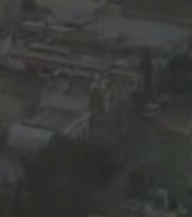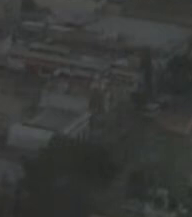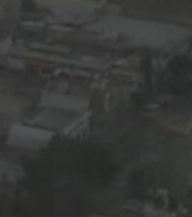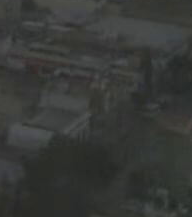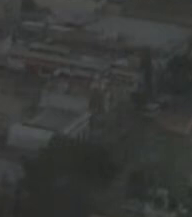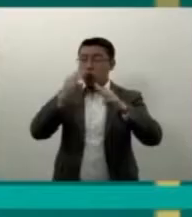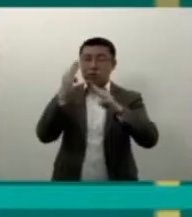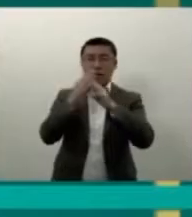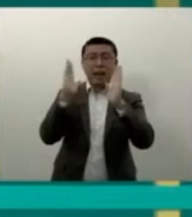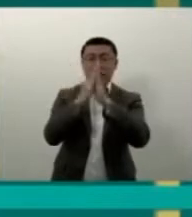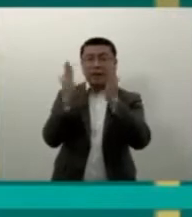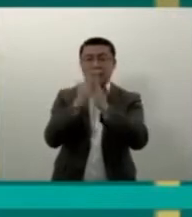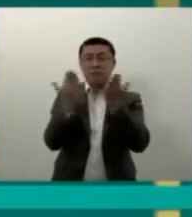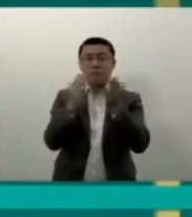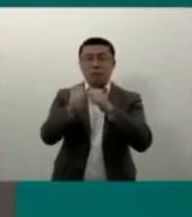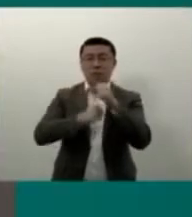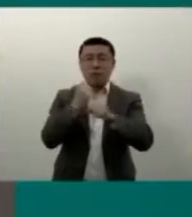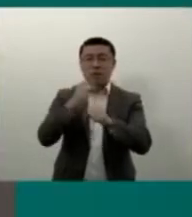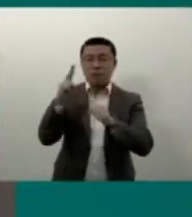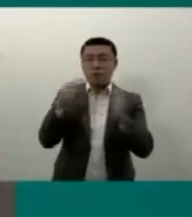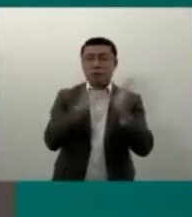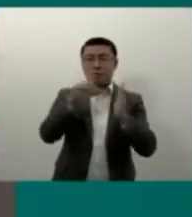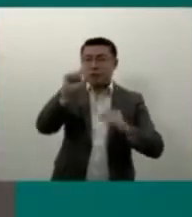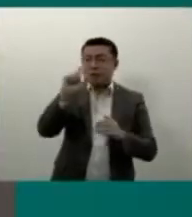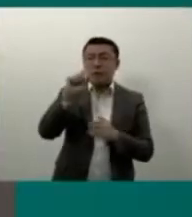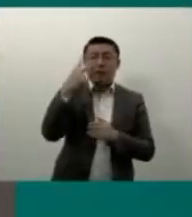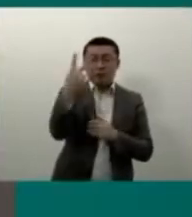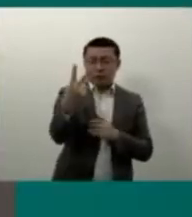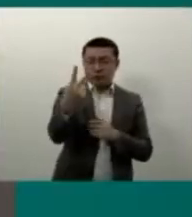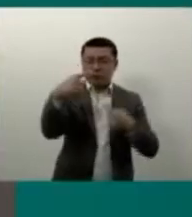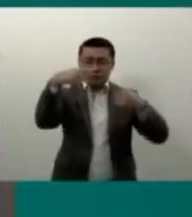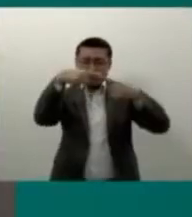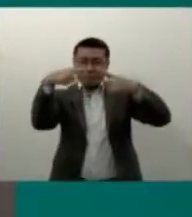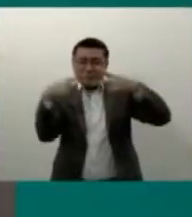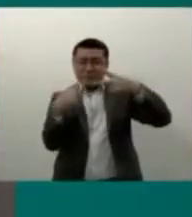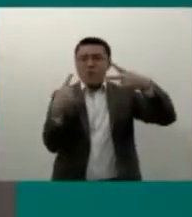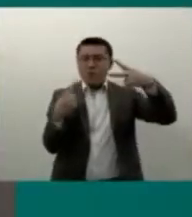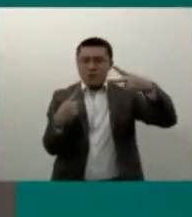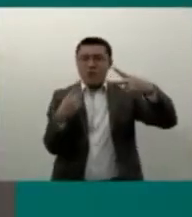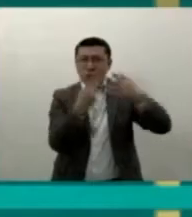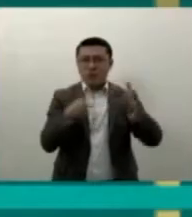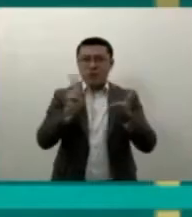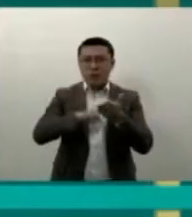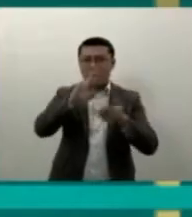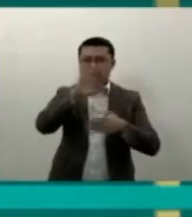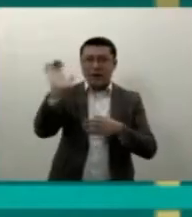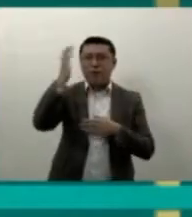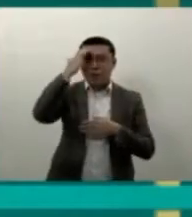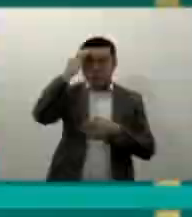Jalisco, Enrique Alfaro, sostuvo que la FIL es de todos y para todos y trascendió más allá de México.